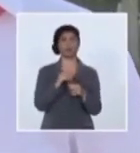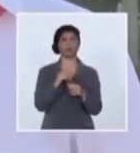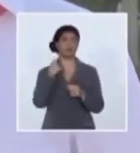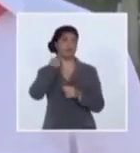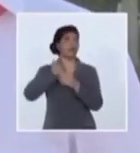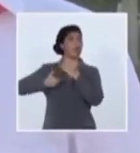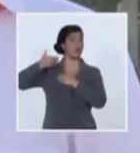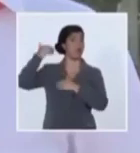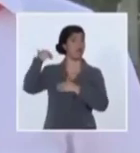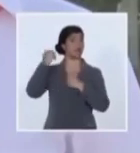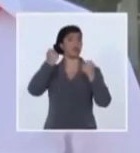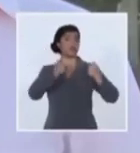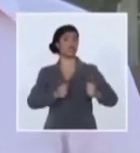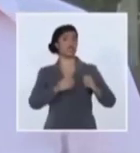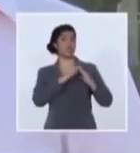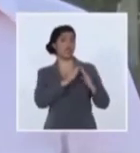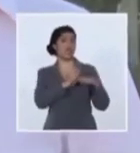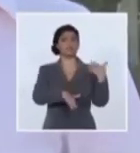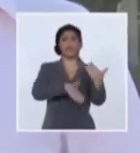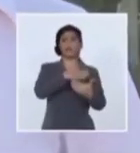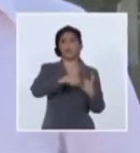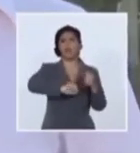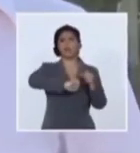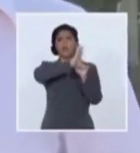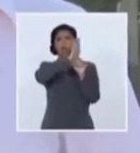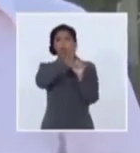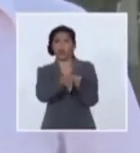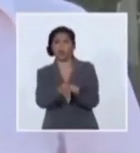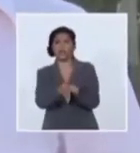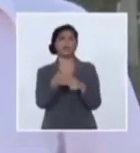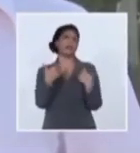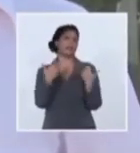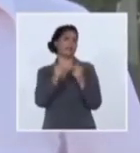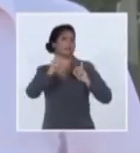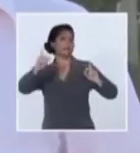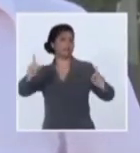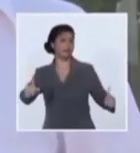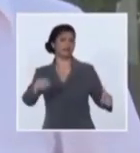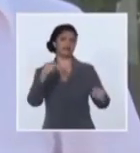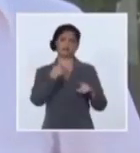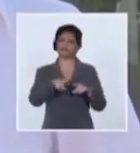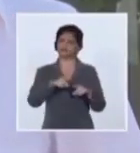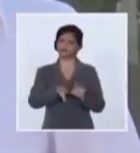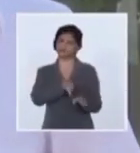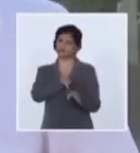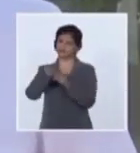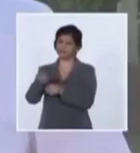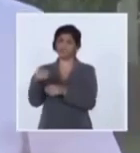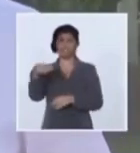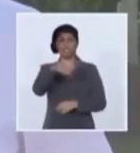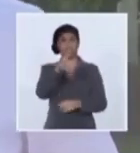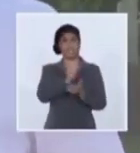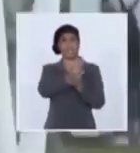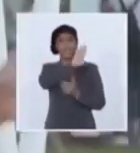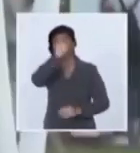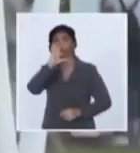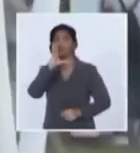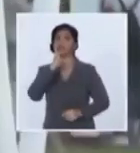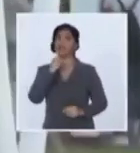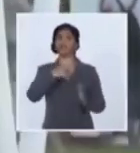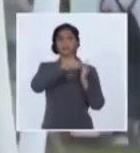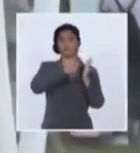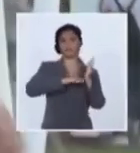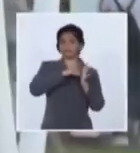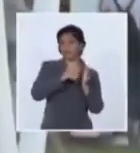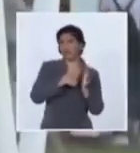y encontré mi escuela linda y muy reparada aparte de eso encontré a nuestro querido presidente Miguel Díaz Carmen Bermúdez